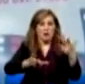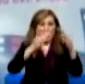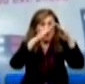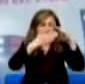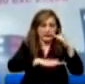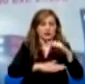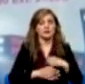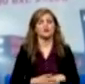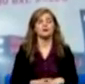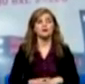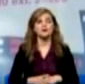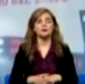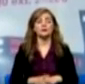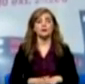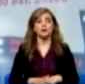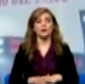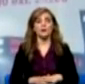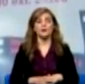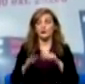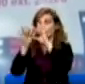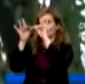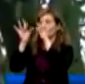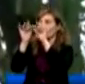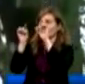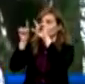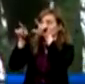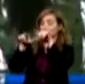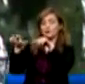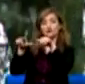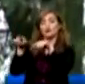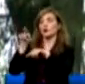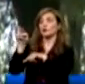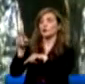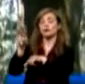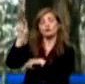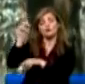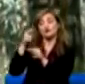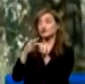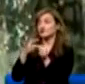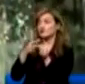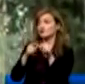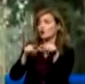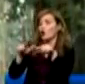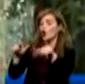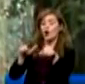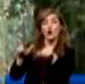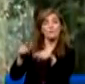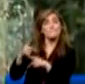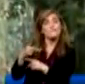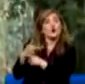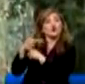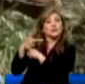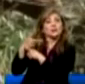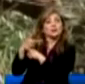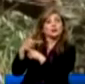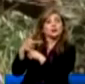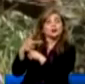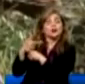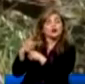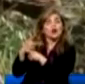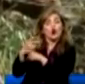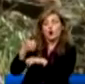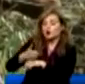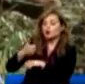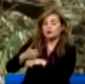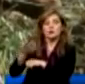Este letrero anuncia que el bosque ubicado en San Vicente de la Florida, en el norte de Quito, es una zona protegida. Sin embargo, desde hace